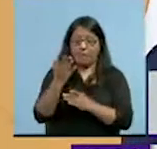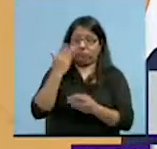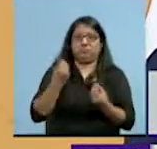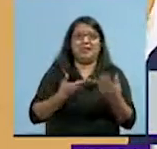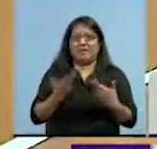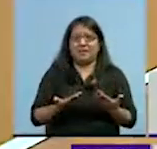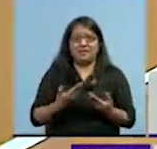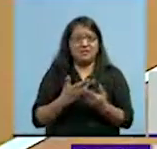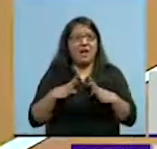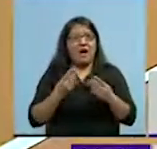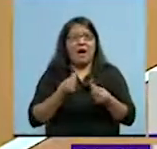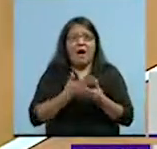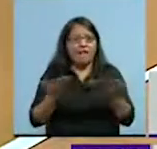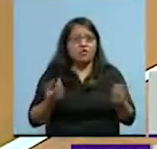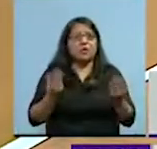y